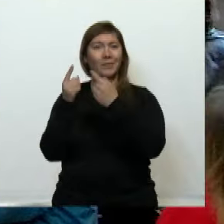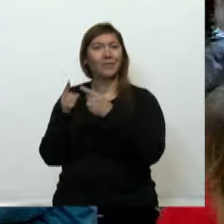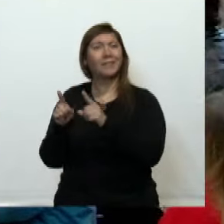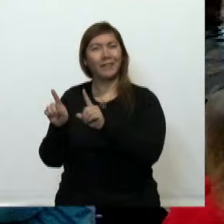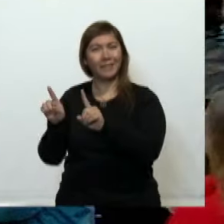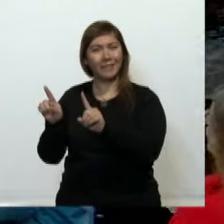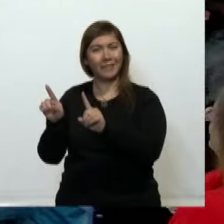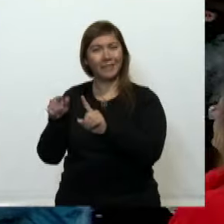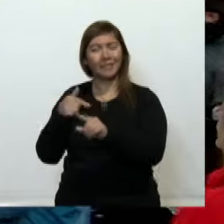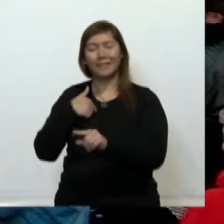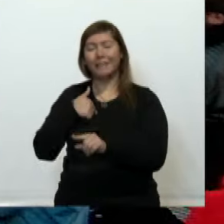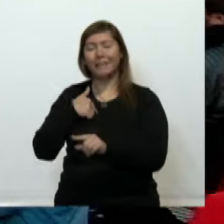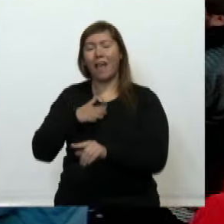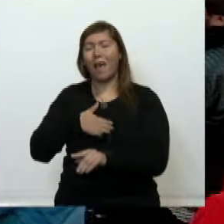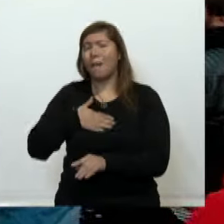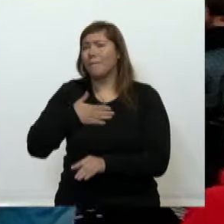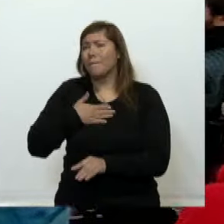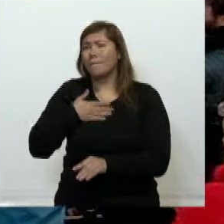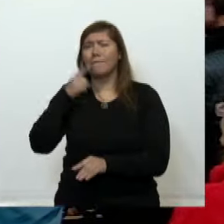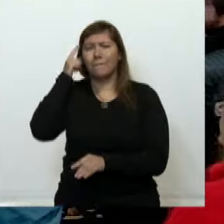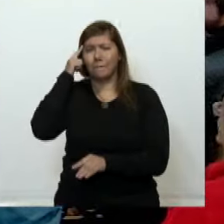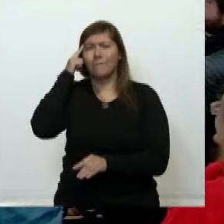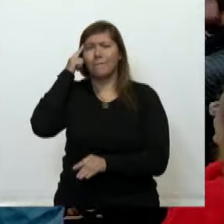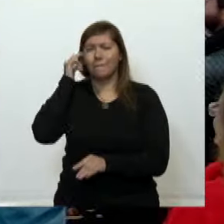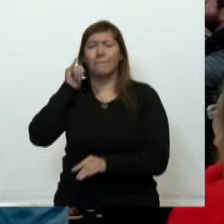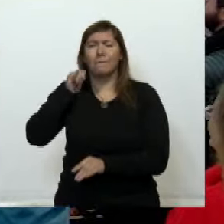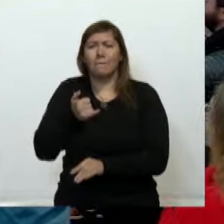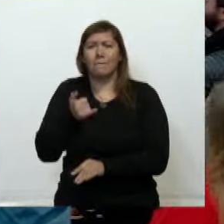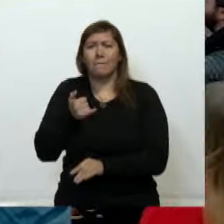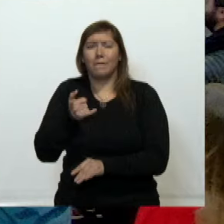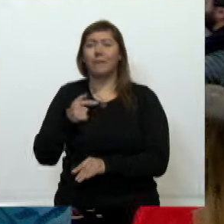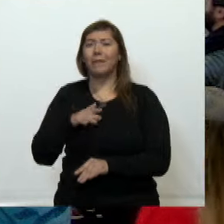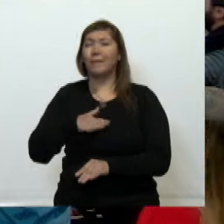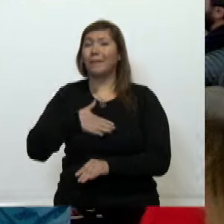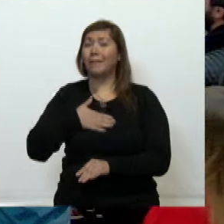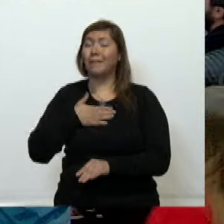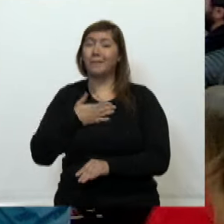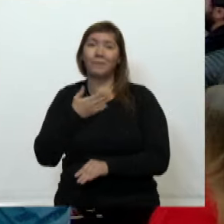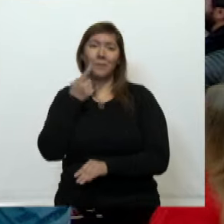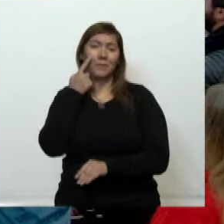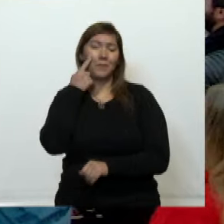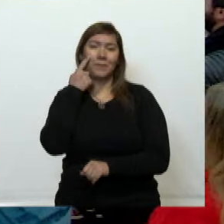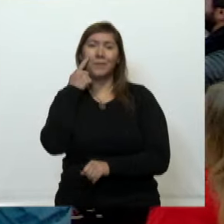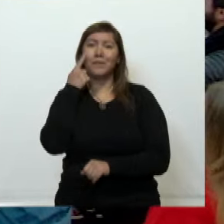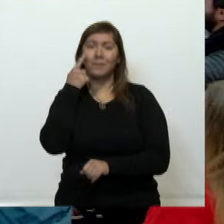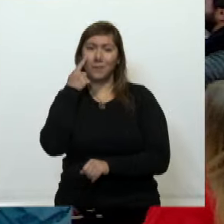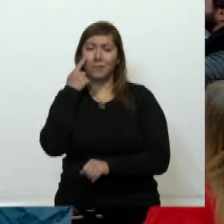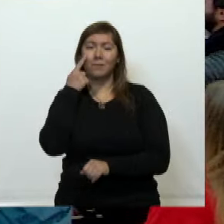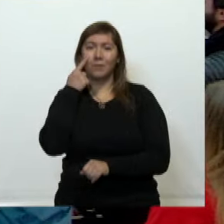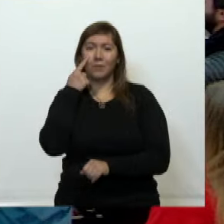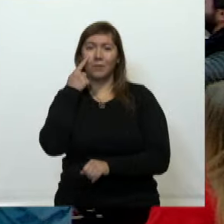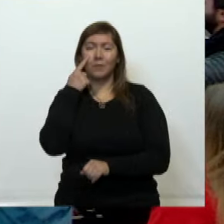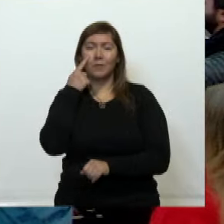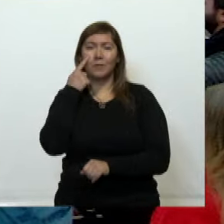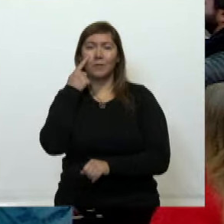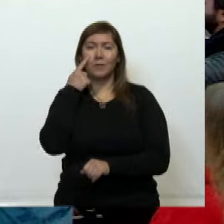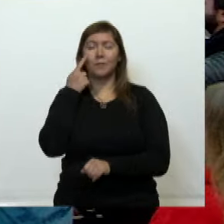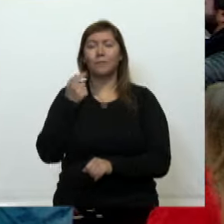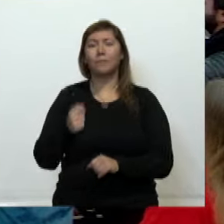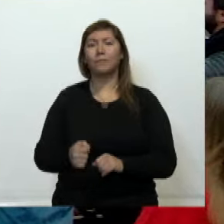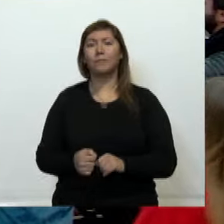Desde la Catedral Metropolitana de Buenos Aires, compartimos la Santa Misa presidida por